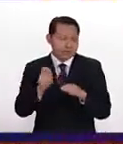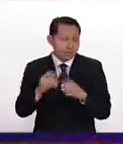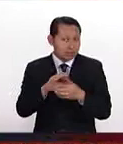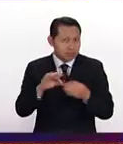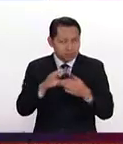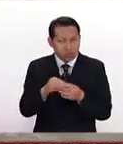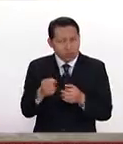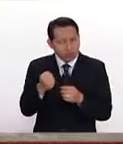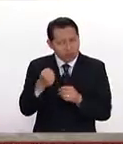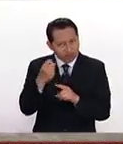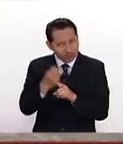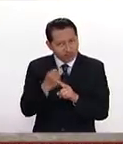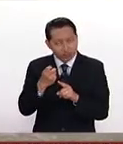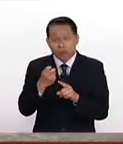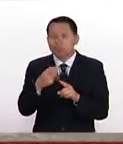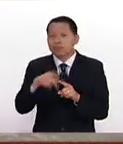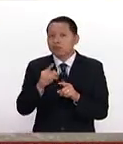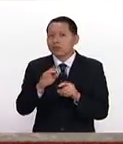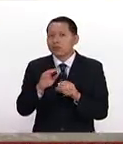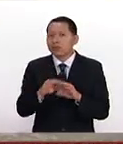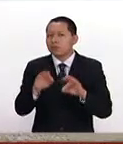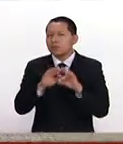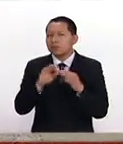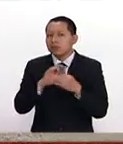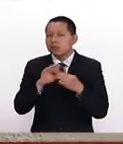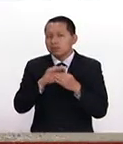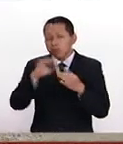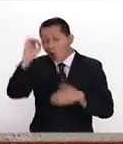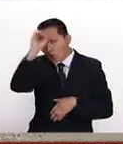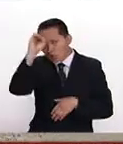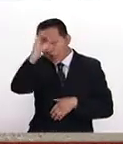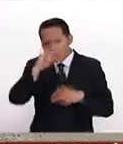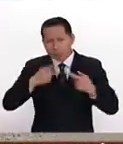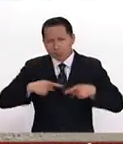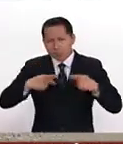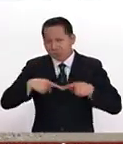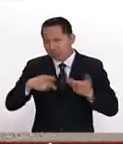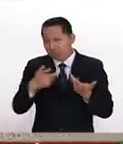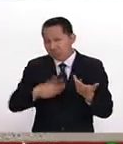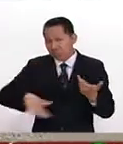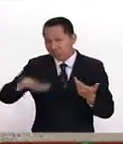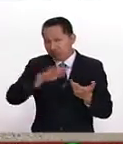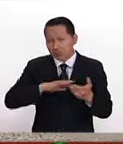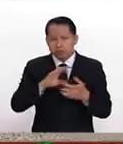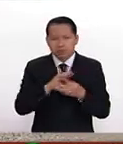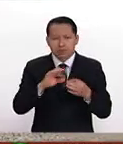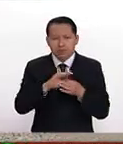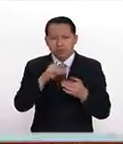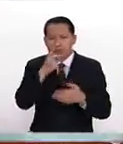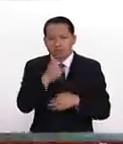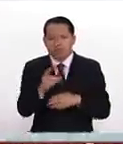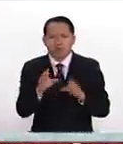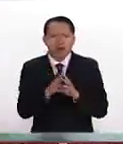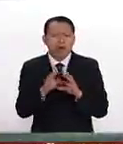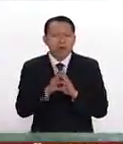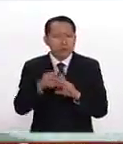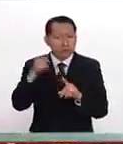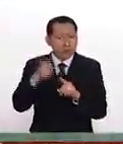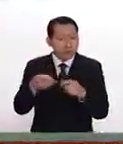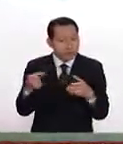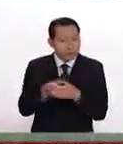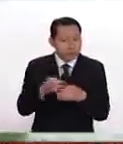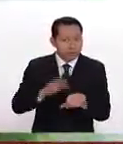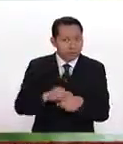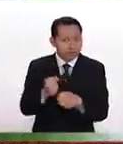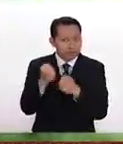análisis por el que vamos a ver aquí que es el de la opinión pública diría que pues sigue siendo una de nuestras secciones más sólidas